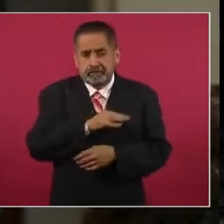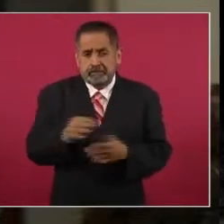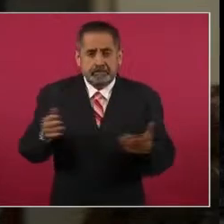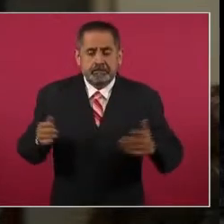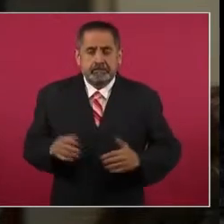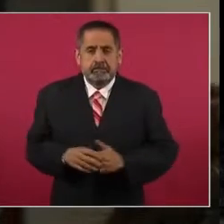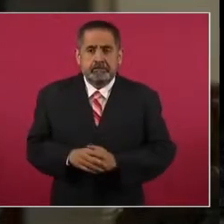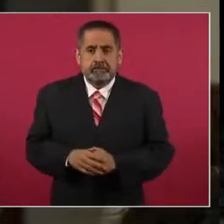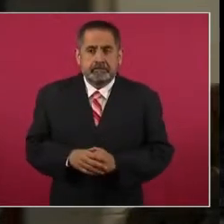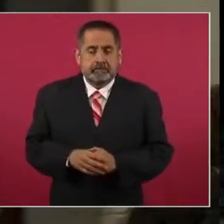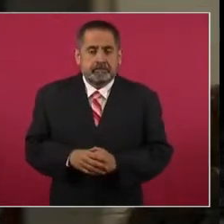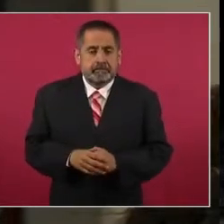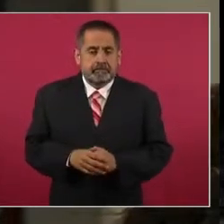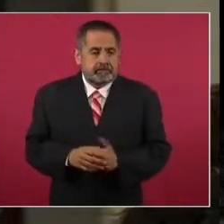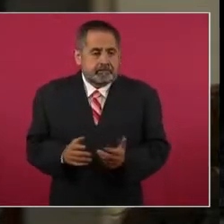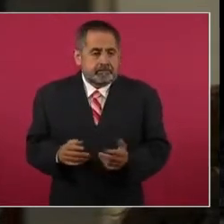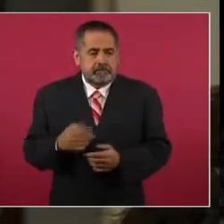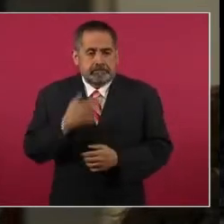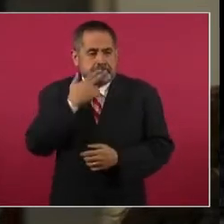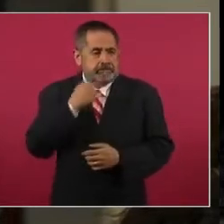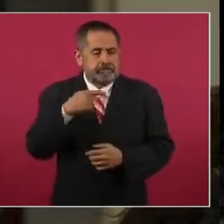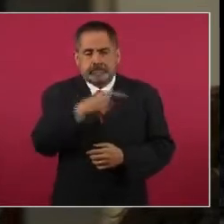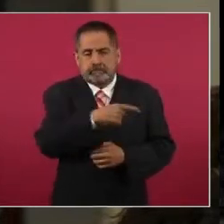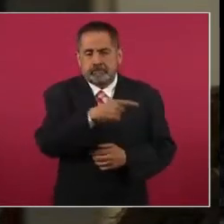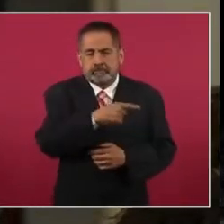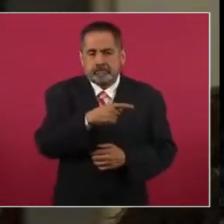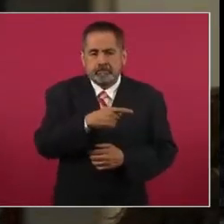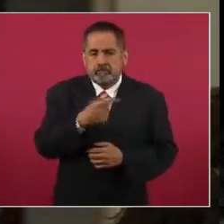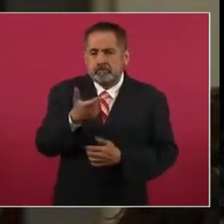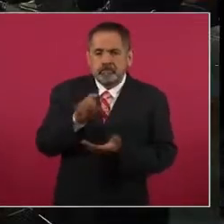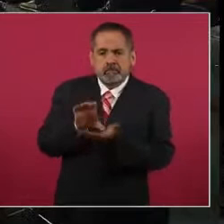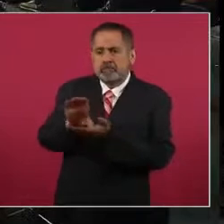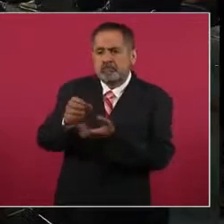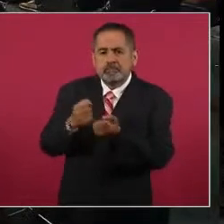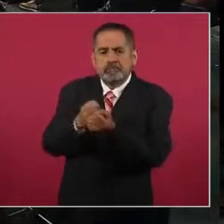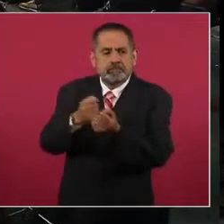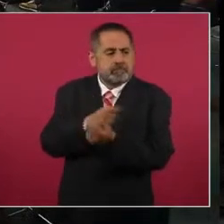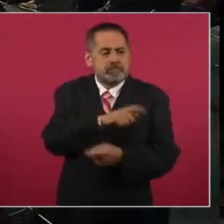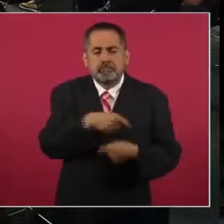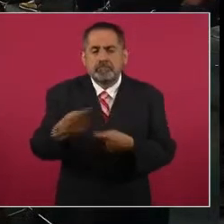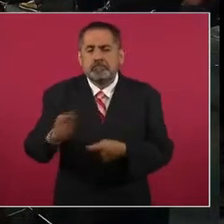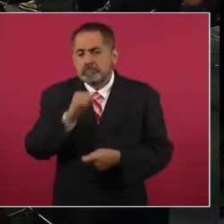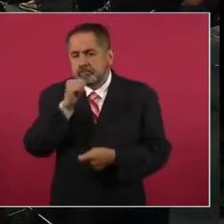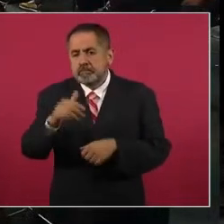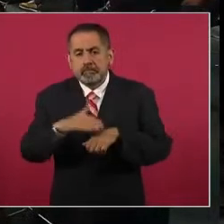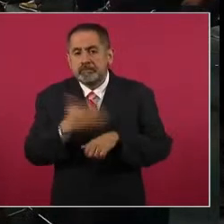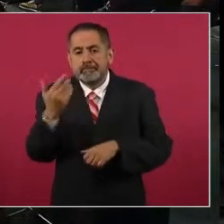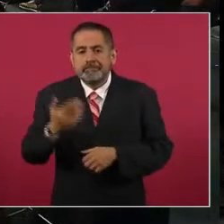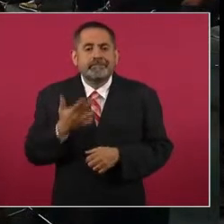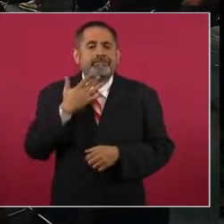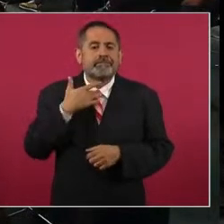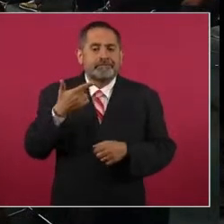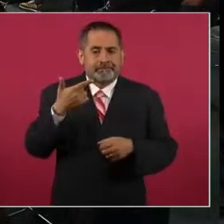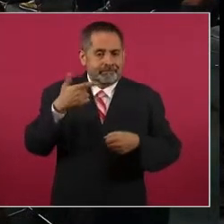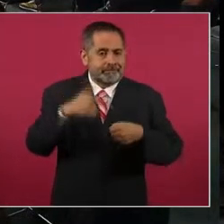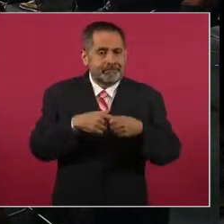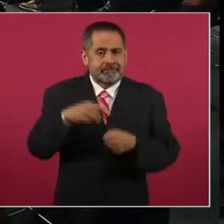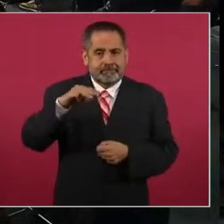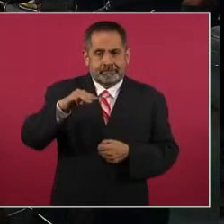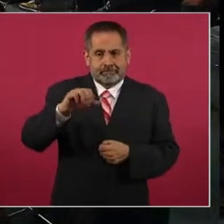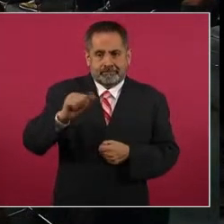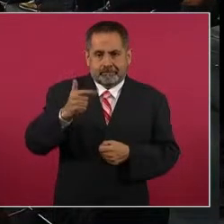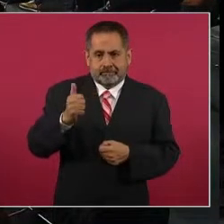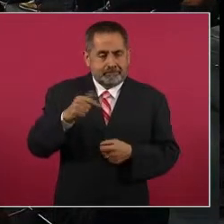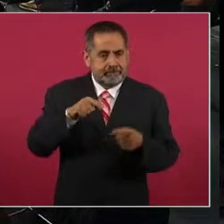y de nada sirvió este este subsidio que dio el porque la gasolina magna en su